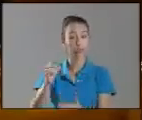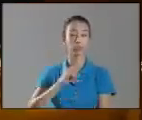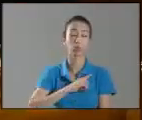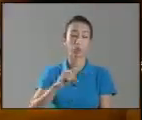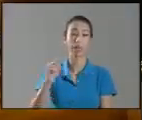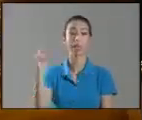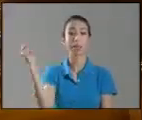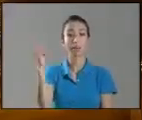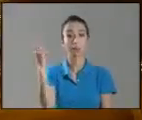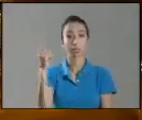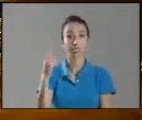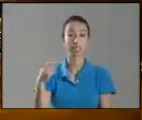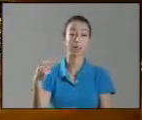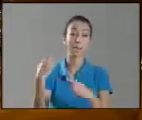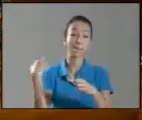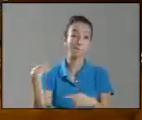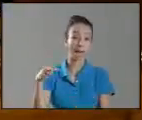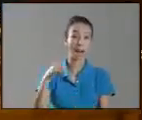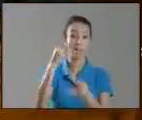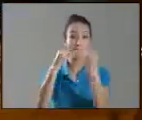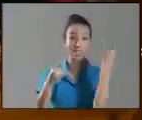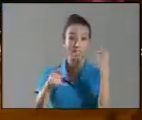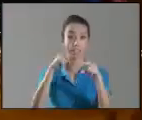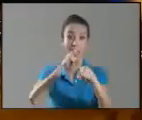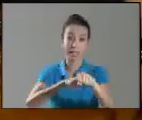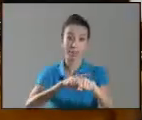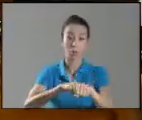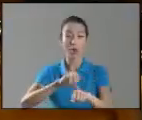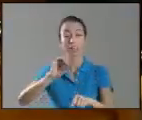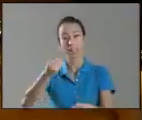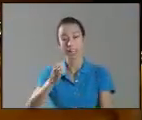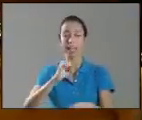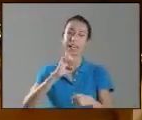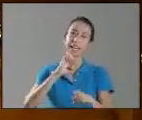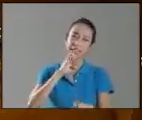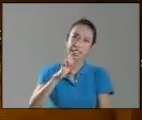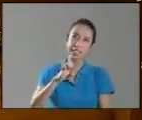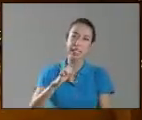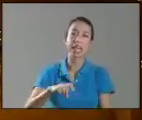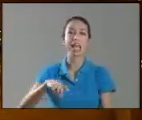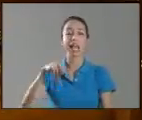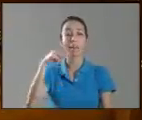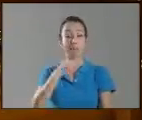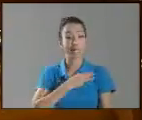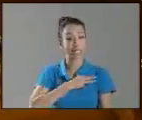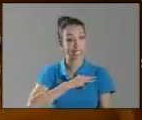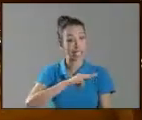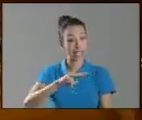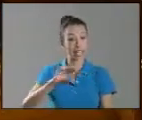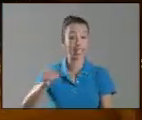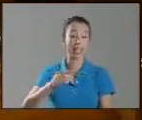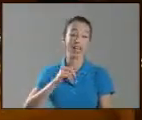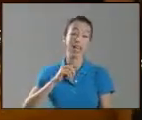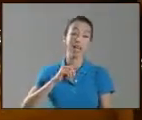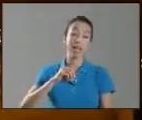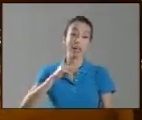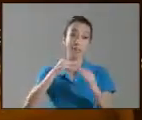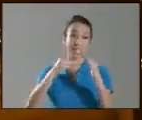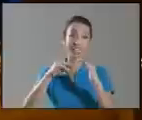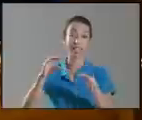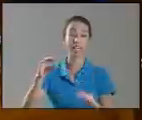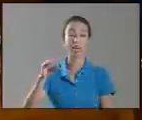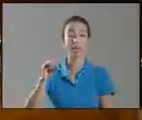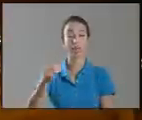a hacer una oración y vamos a continuar con algunos pensamientos que yo creo que son muy propios del fin de los